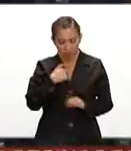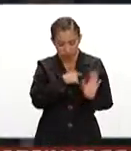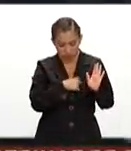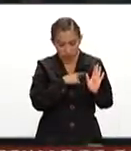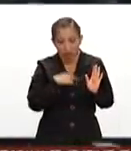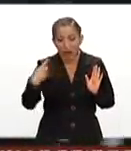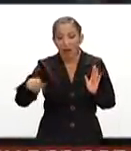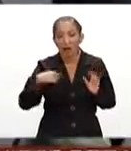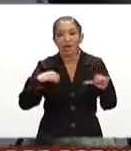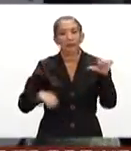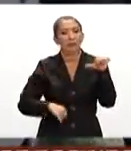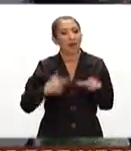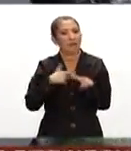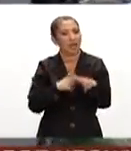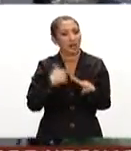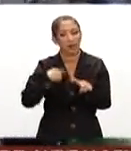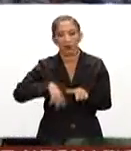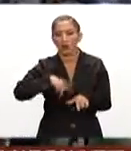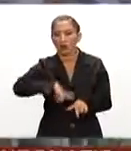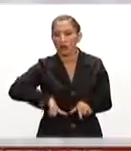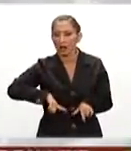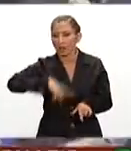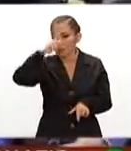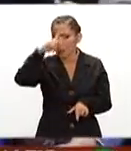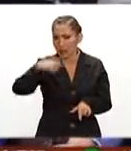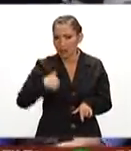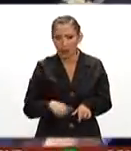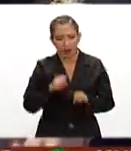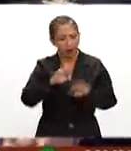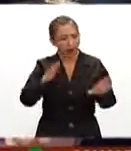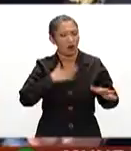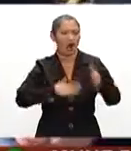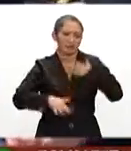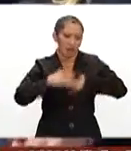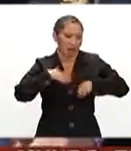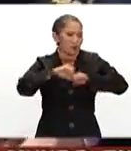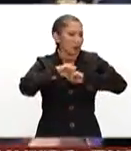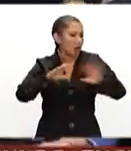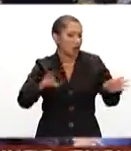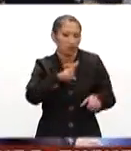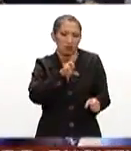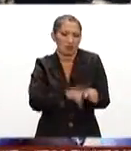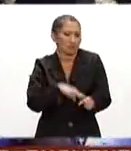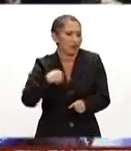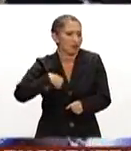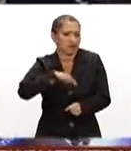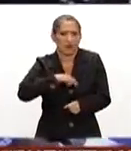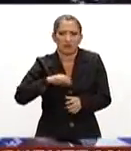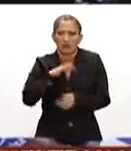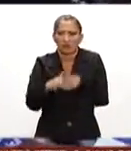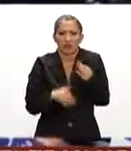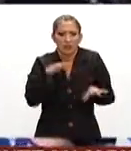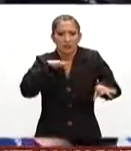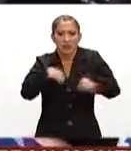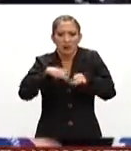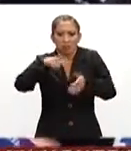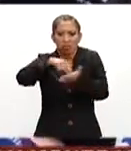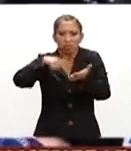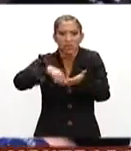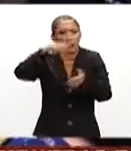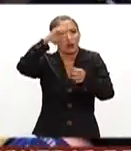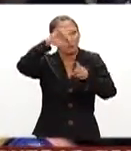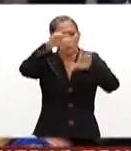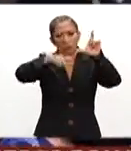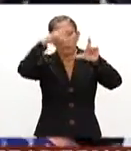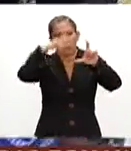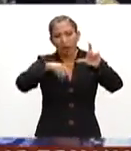compromete con sus actividades por el Estado mexicano. Claro que hay un desgaste, eso es obvio. Estamos trabajando en todo el país,